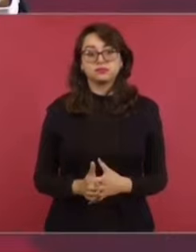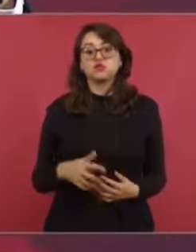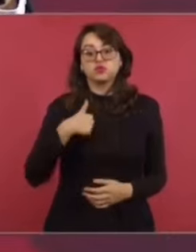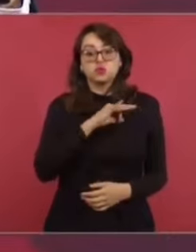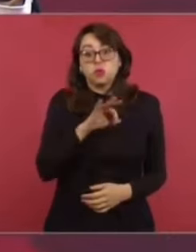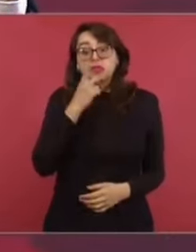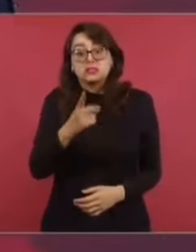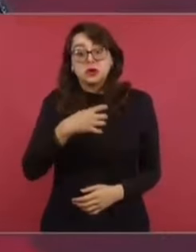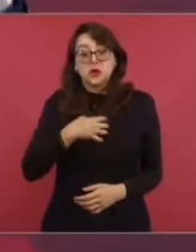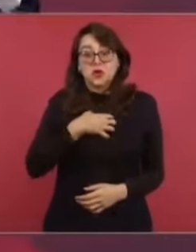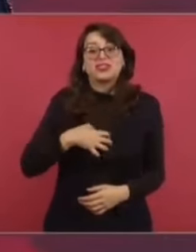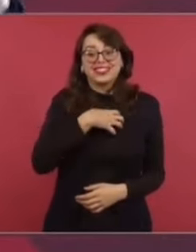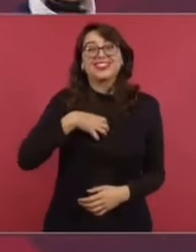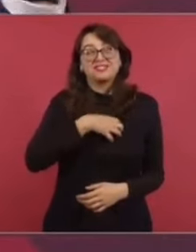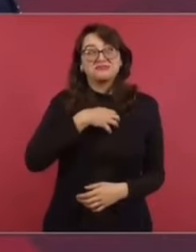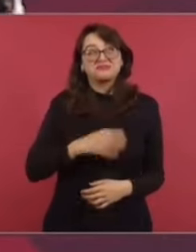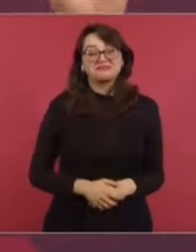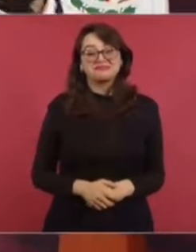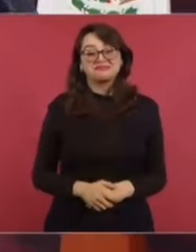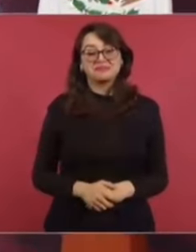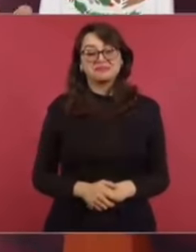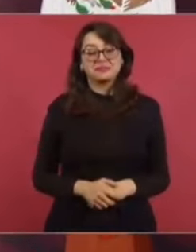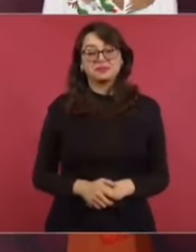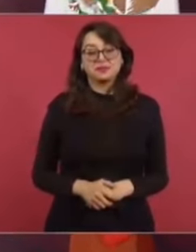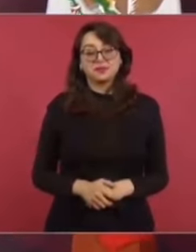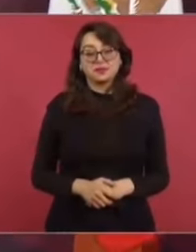contento. Muy contento porque